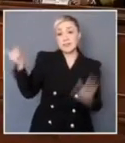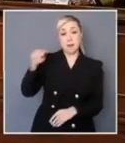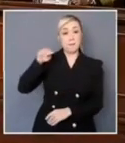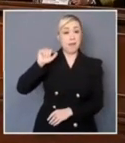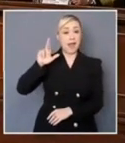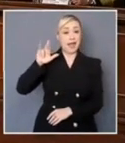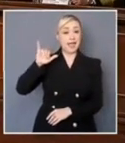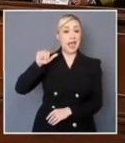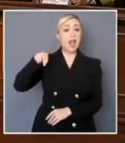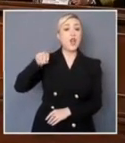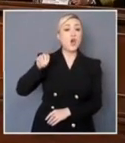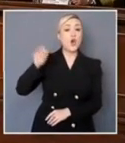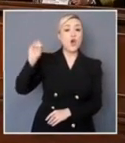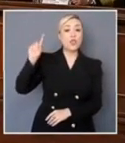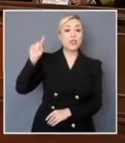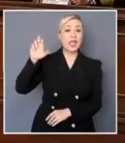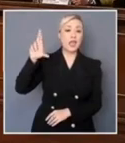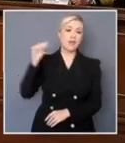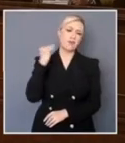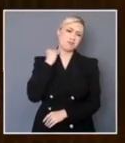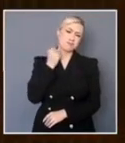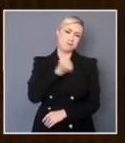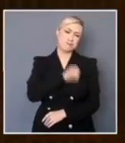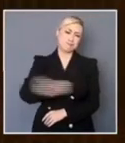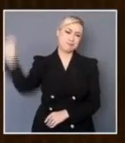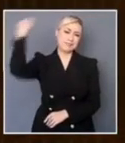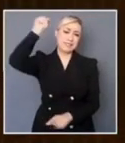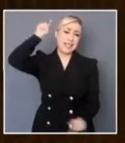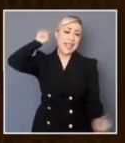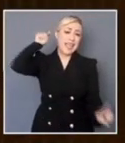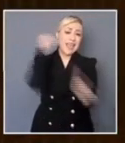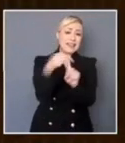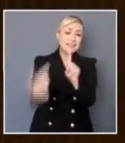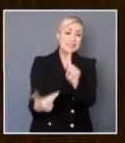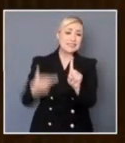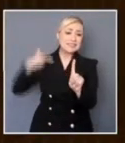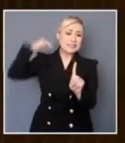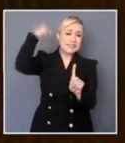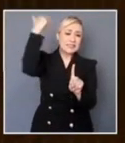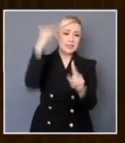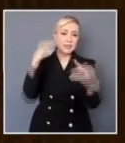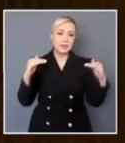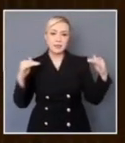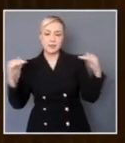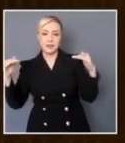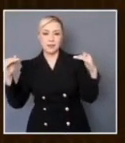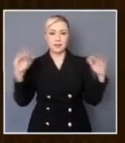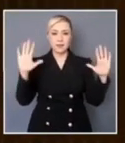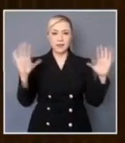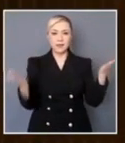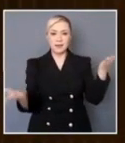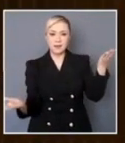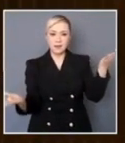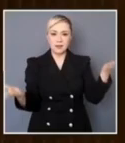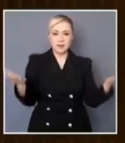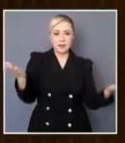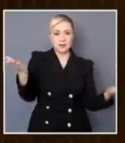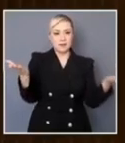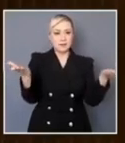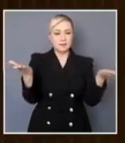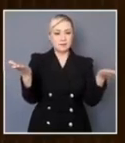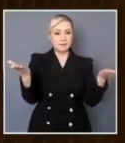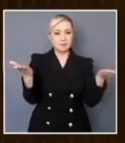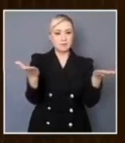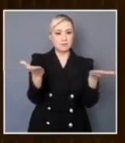el centro de gravedad donde convergen los fines y los entramados institucionales